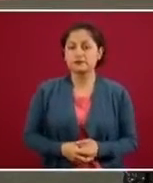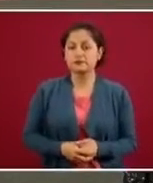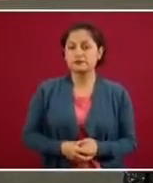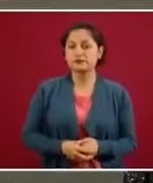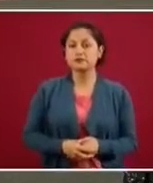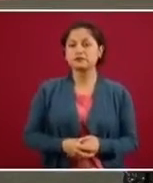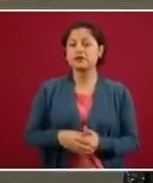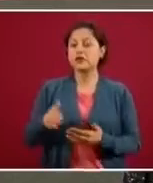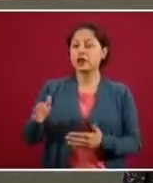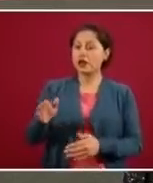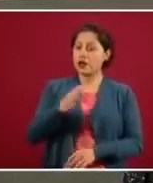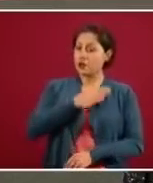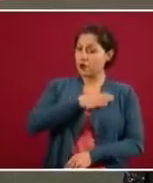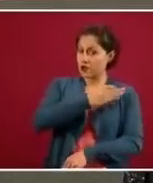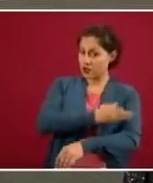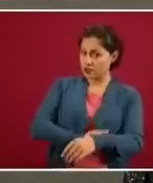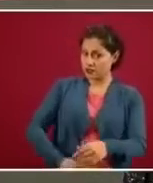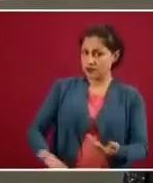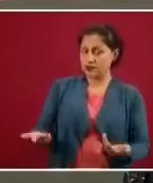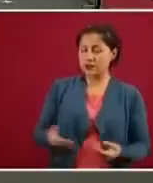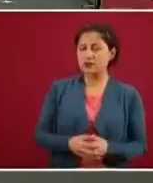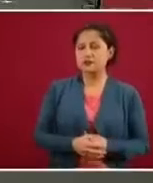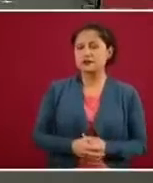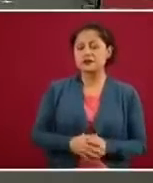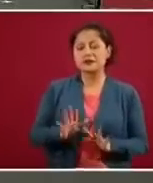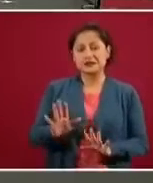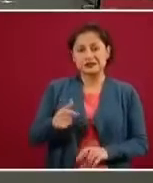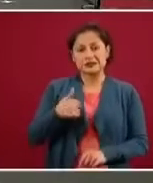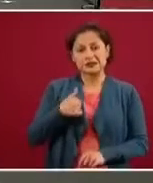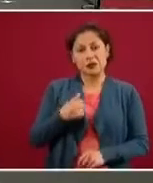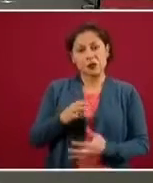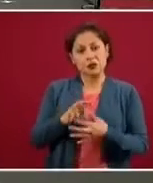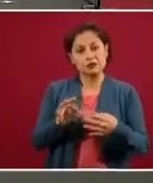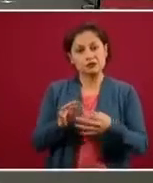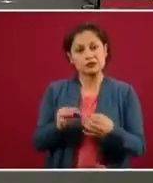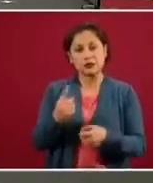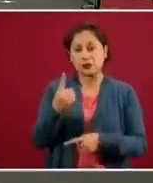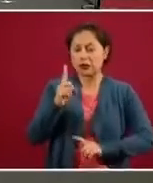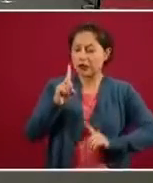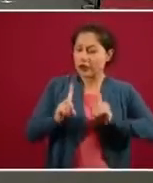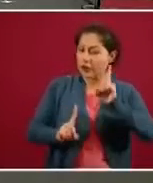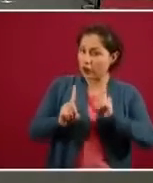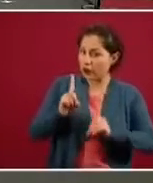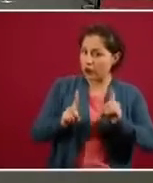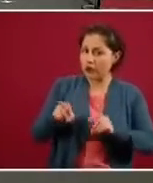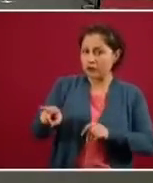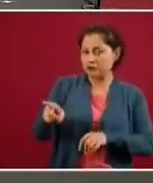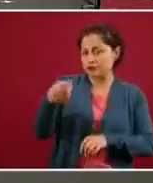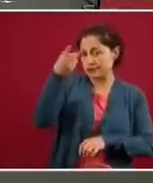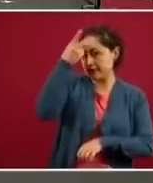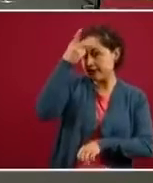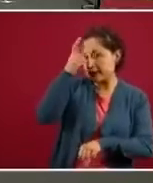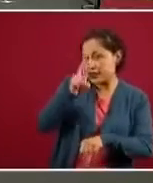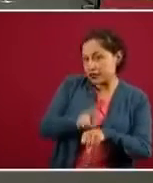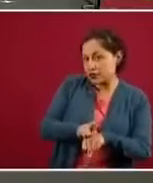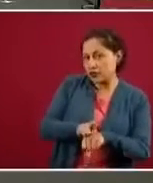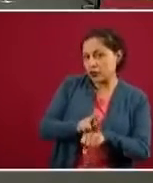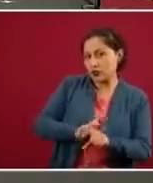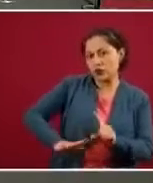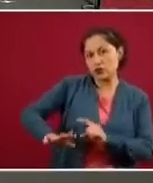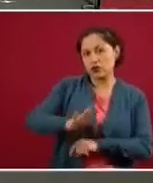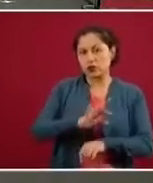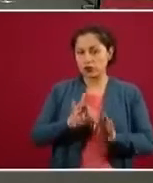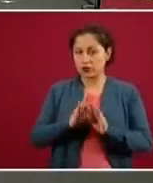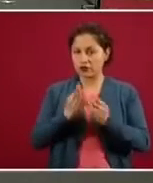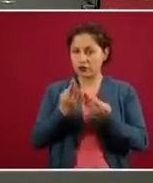Subsecretario, buenas tardes. Funcionarios, primero una inquietud, en tratándose que usted es el director de toda esta estrategia, ¿no debería